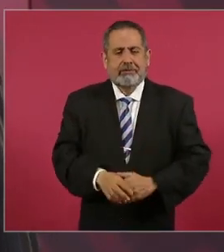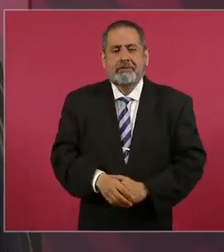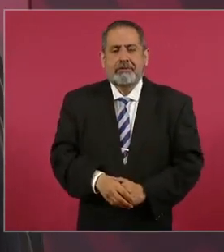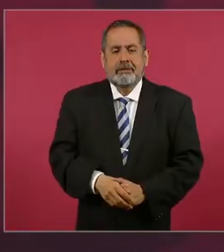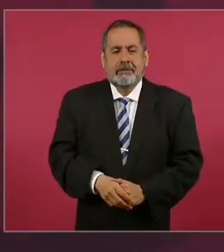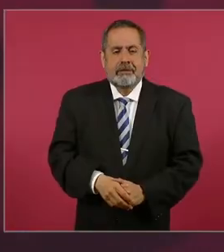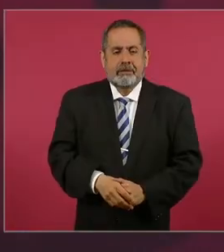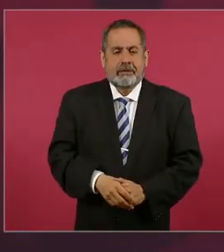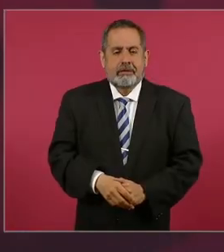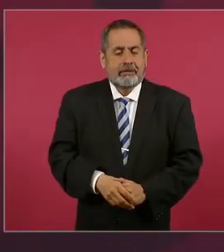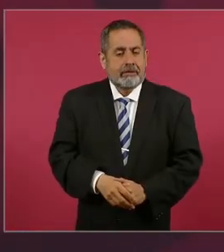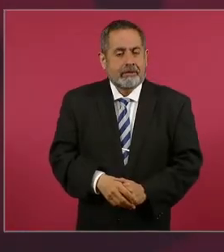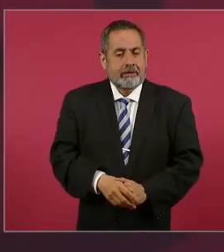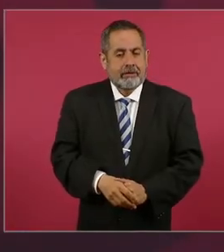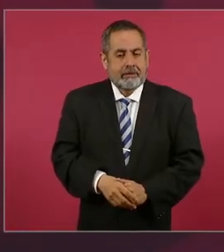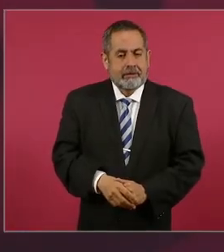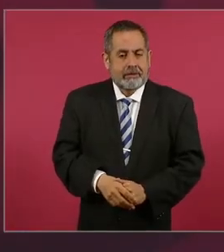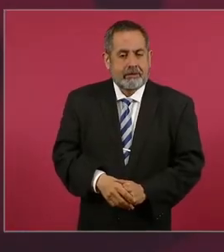quienes